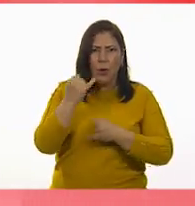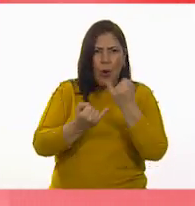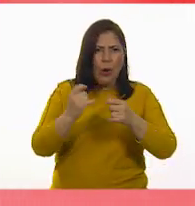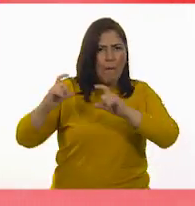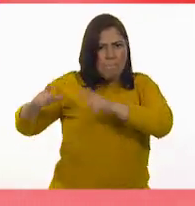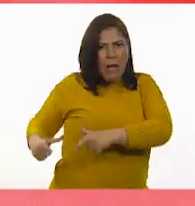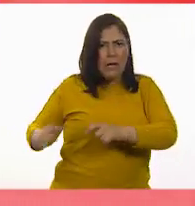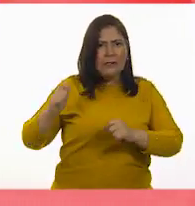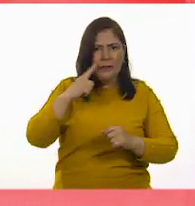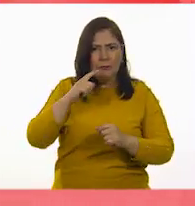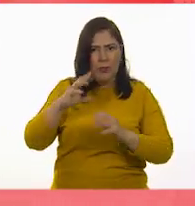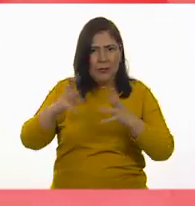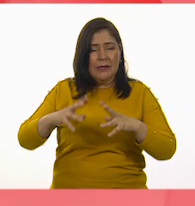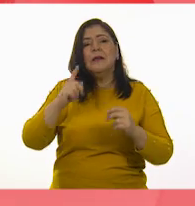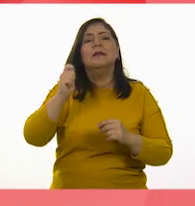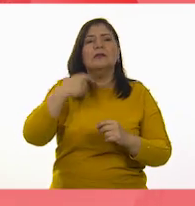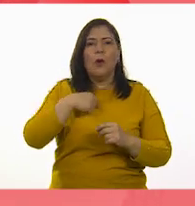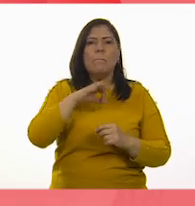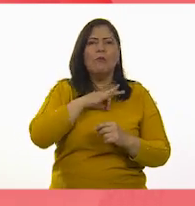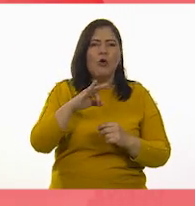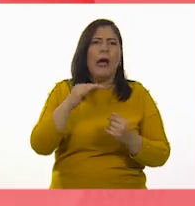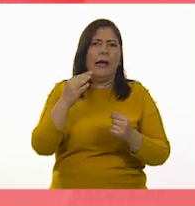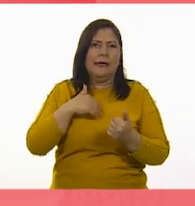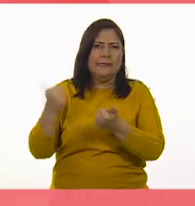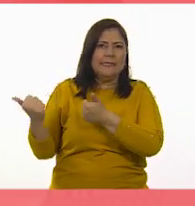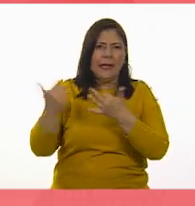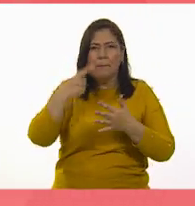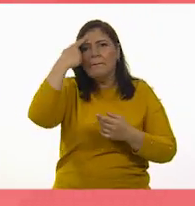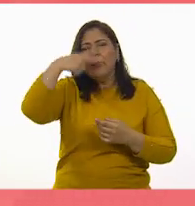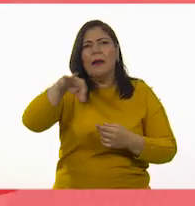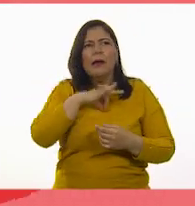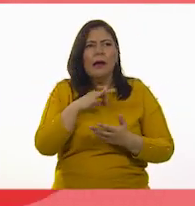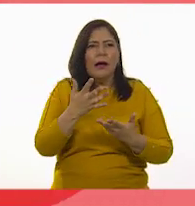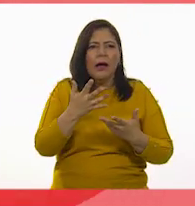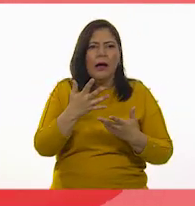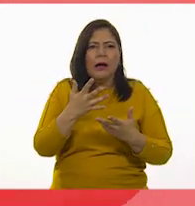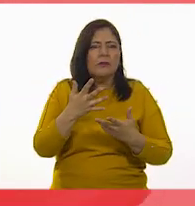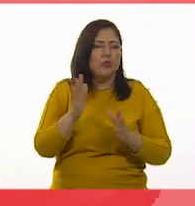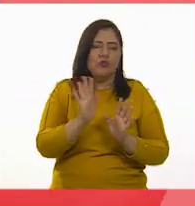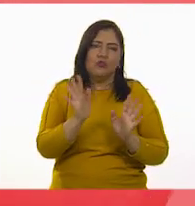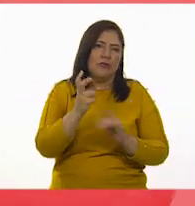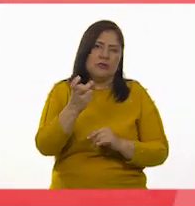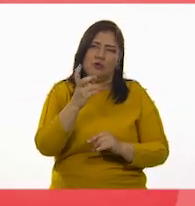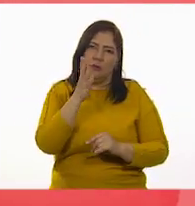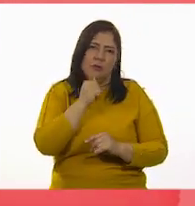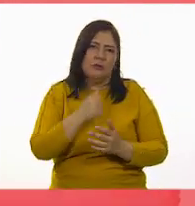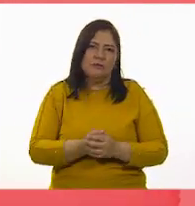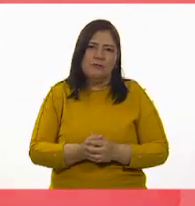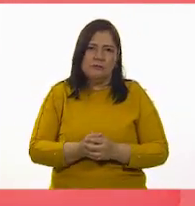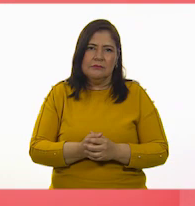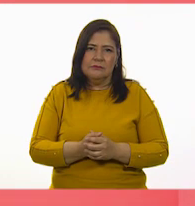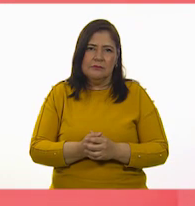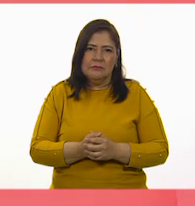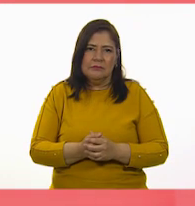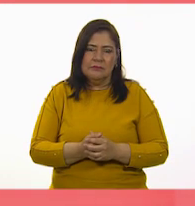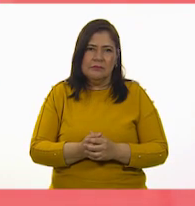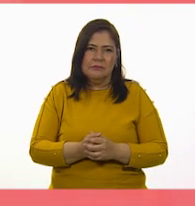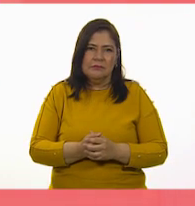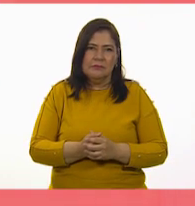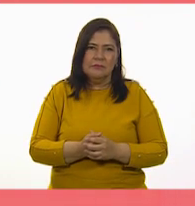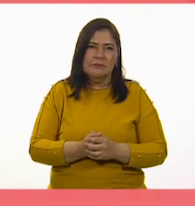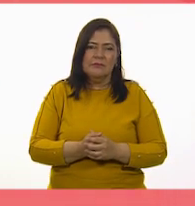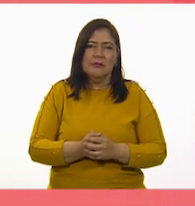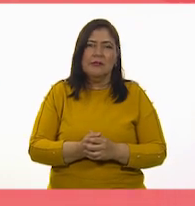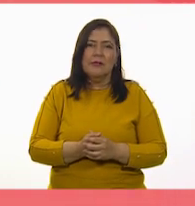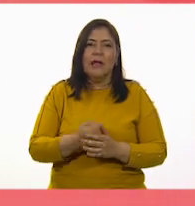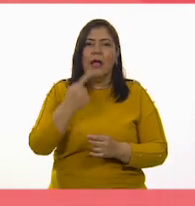Sí. ¡Uy! ¿Eso quiere decir que puedo traer mi pelota para ponerme a jugar en medio de... No, eso no. Ah, no. No. El